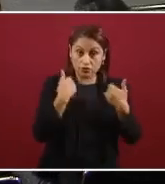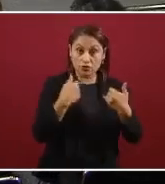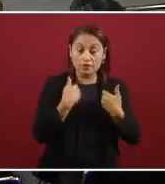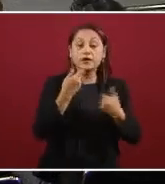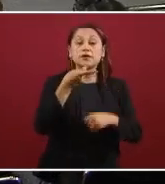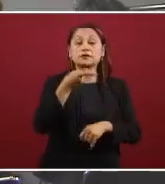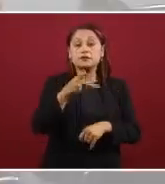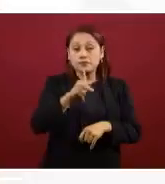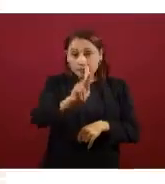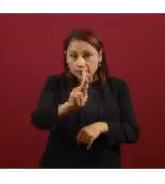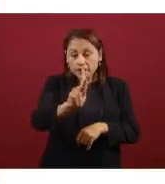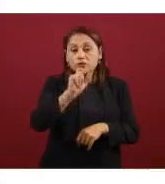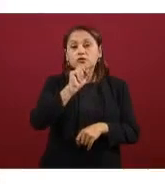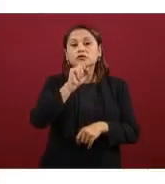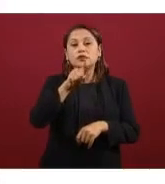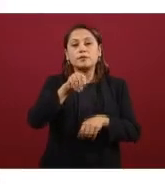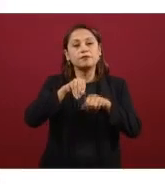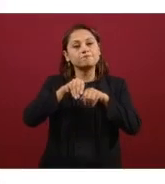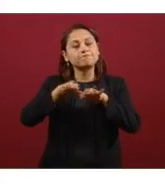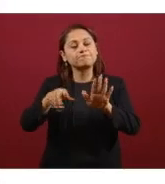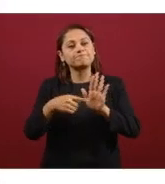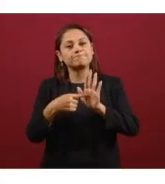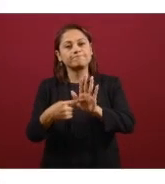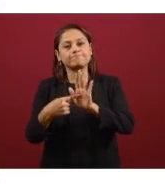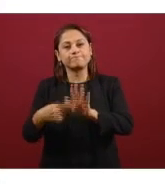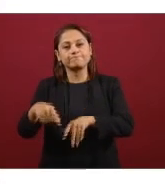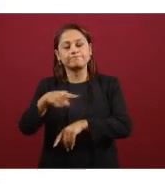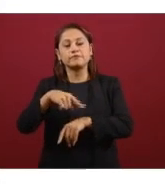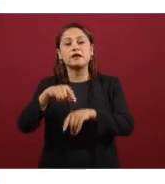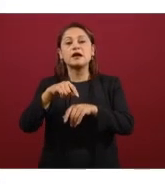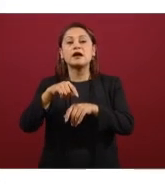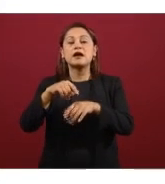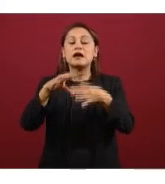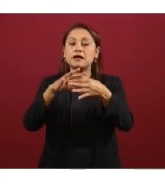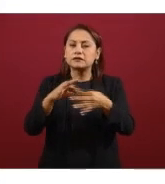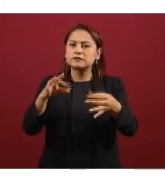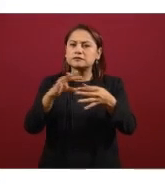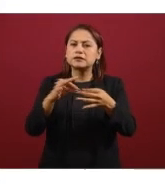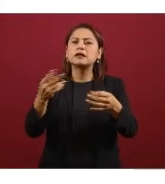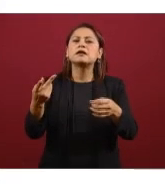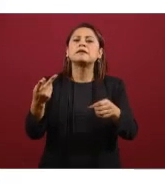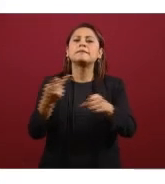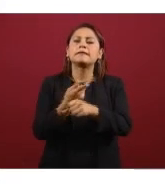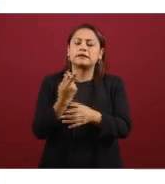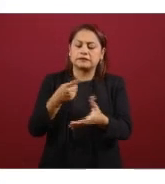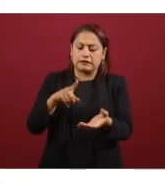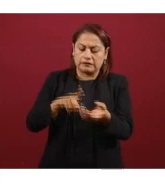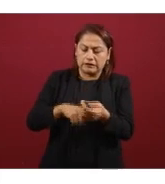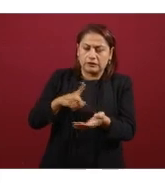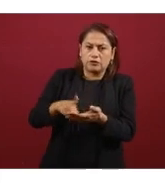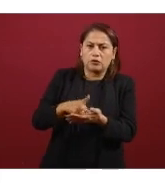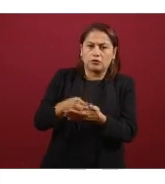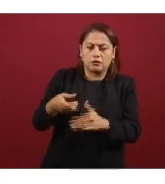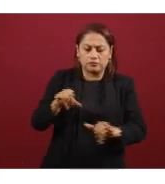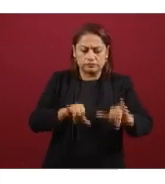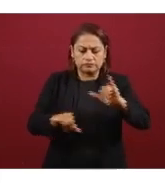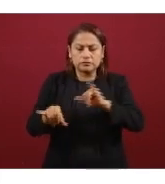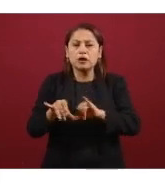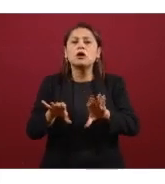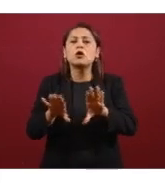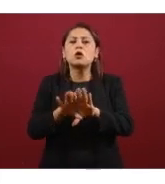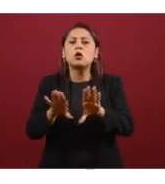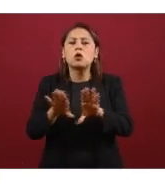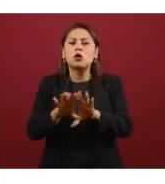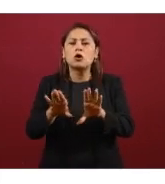una especial campaña de información sobre algunas sustancias químicas que están generando